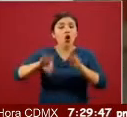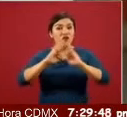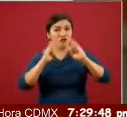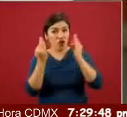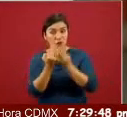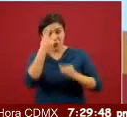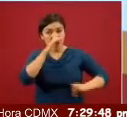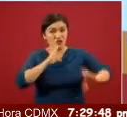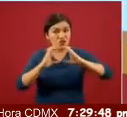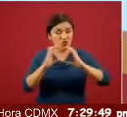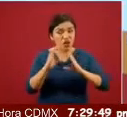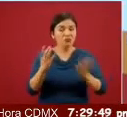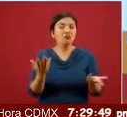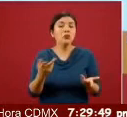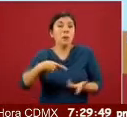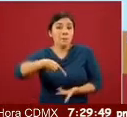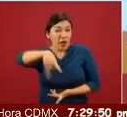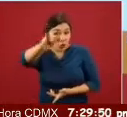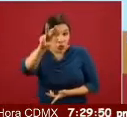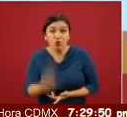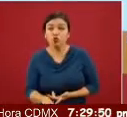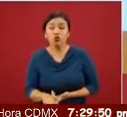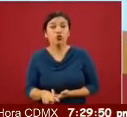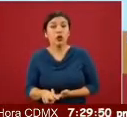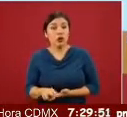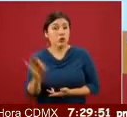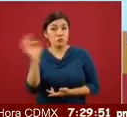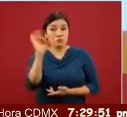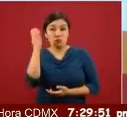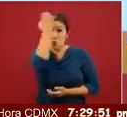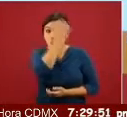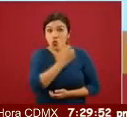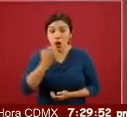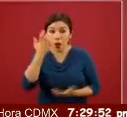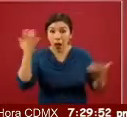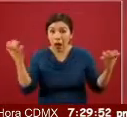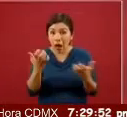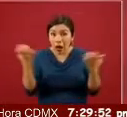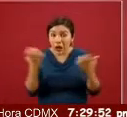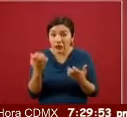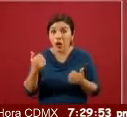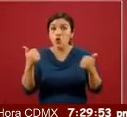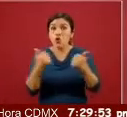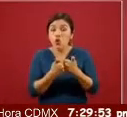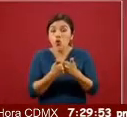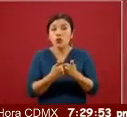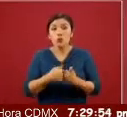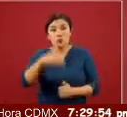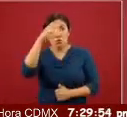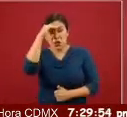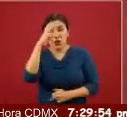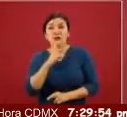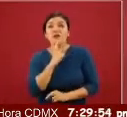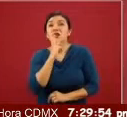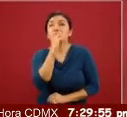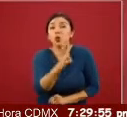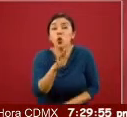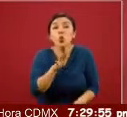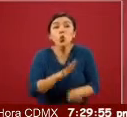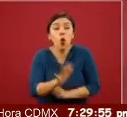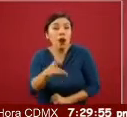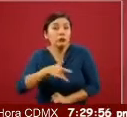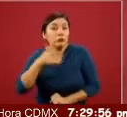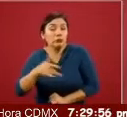comunicación. Lo cierto es que si las pruebas se toman con una expectativa de un resultado, ya